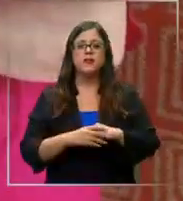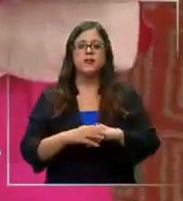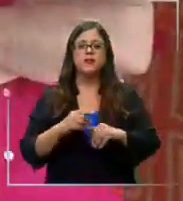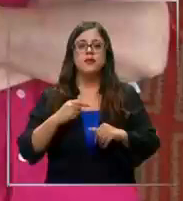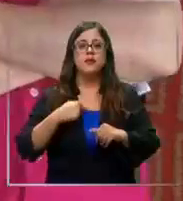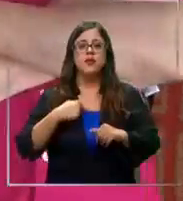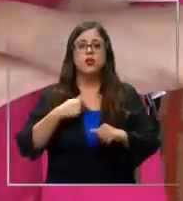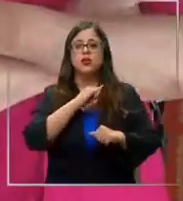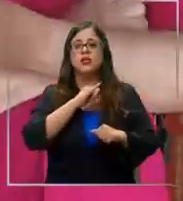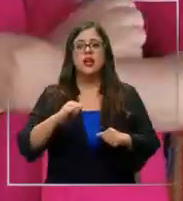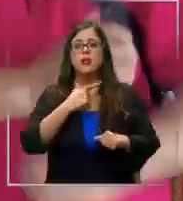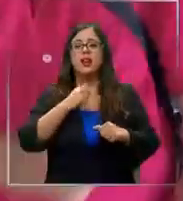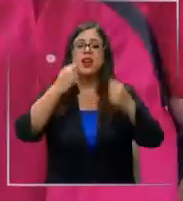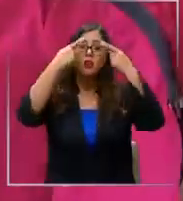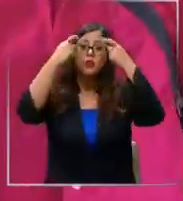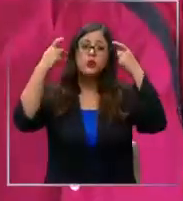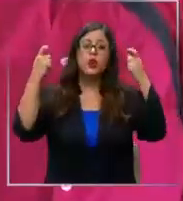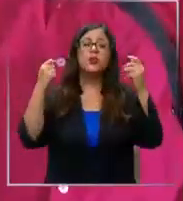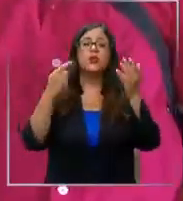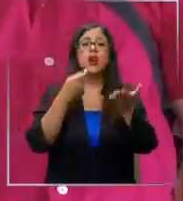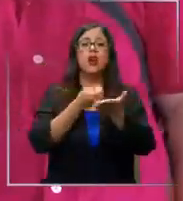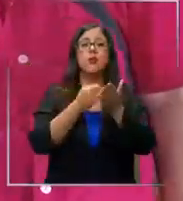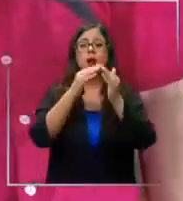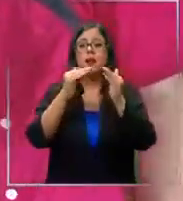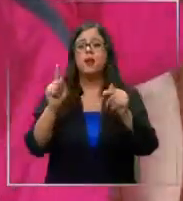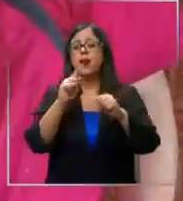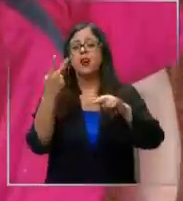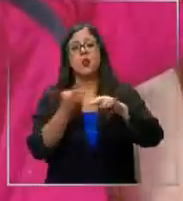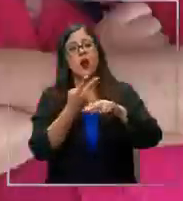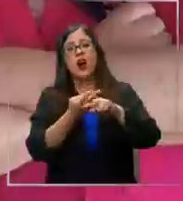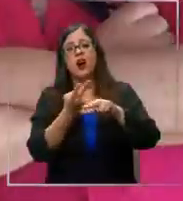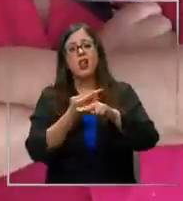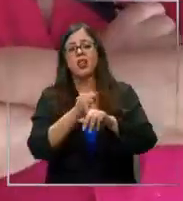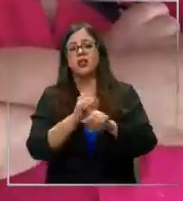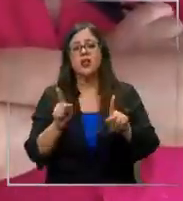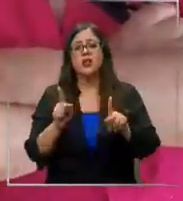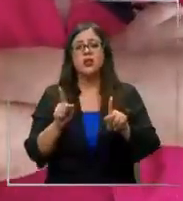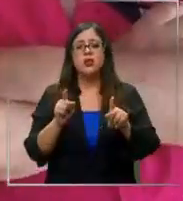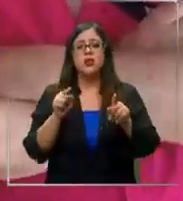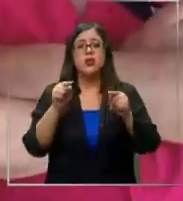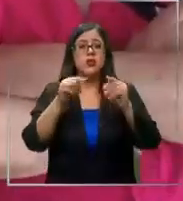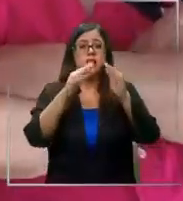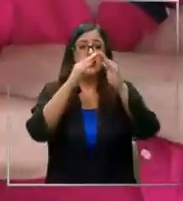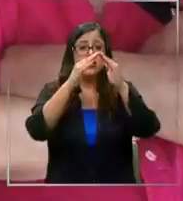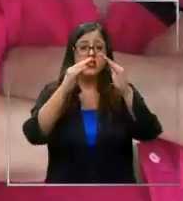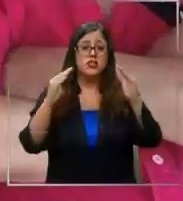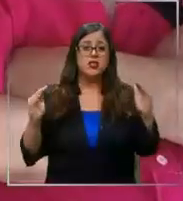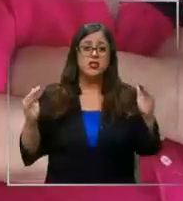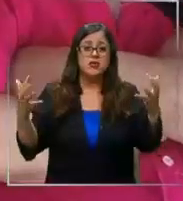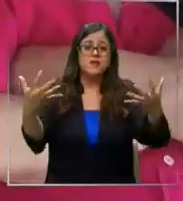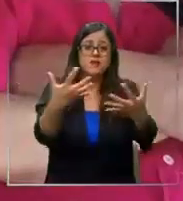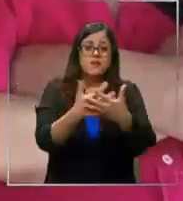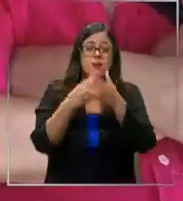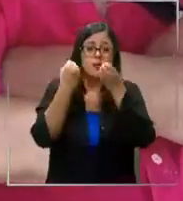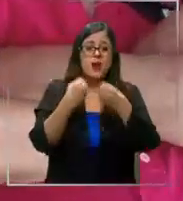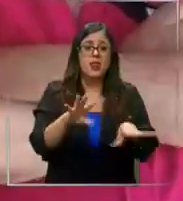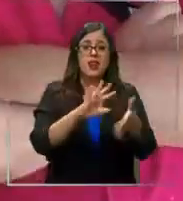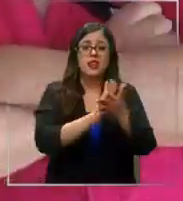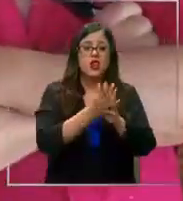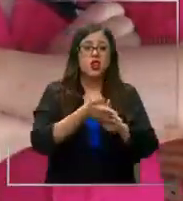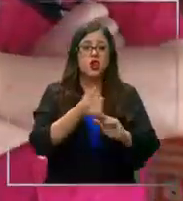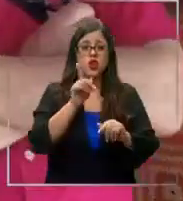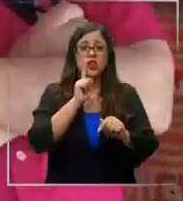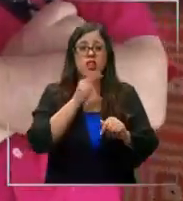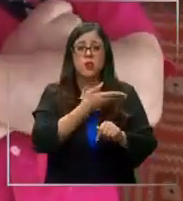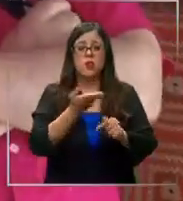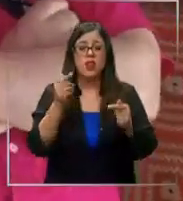sueño de tener mi casa para no andar arrendando, no andar de allí rata. Irse a un albergue significaría perder todas estas cosas que aún les quedan. Sí,